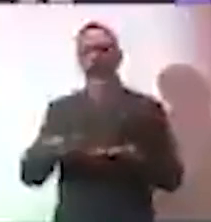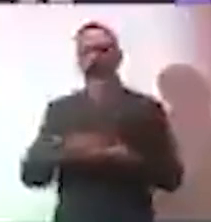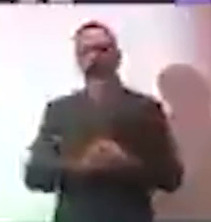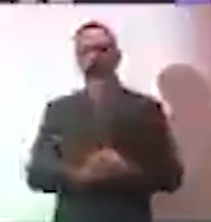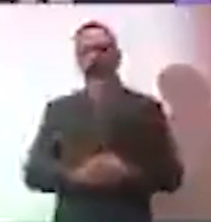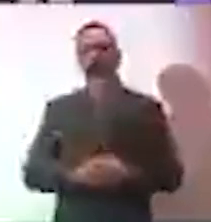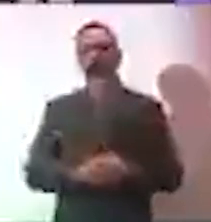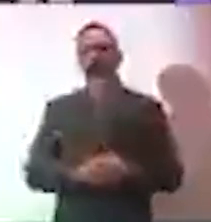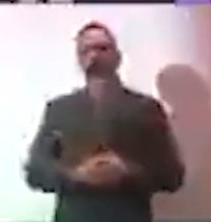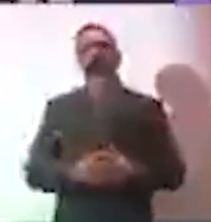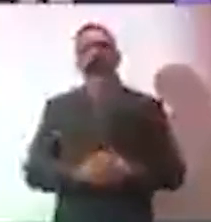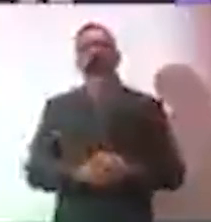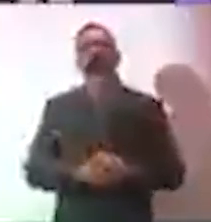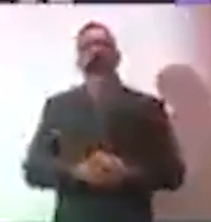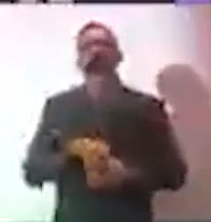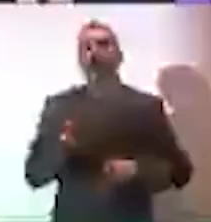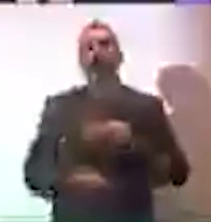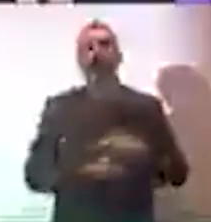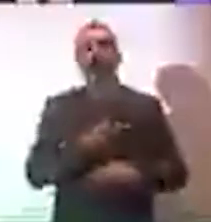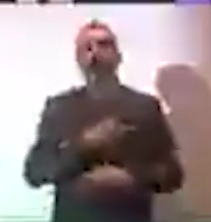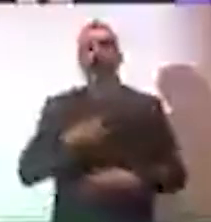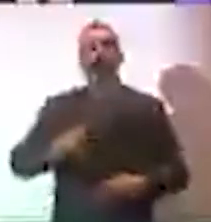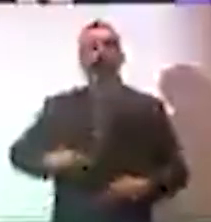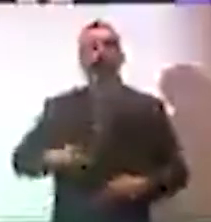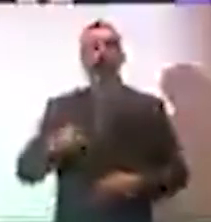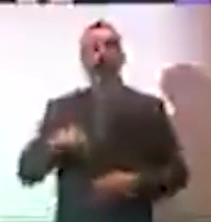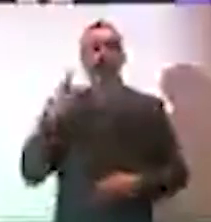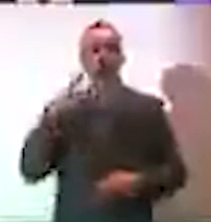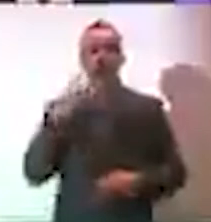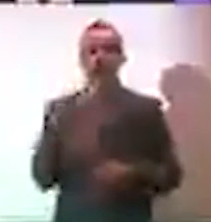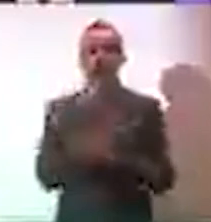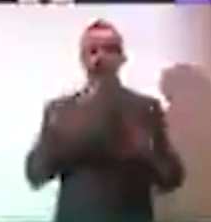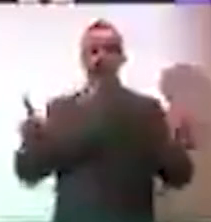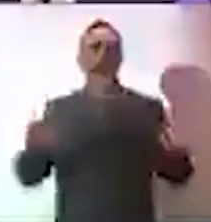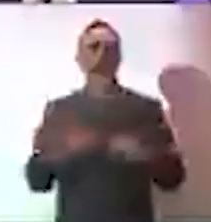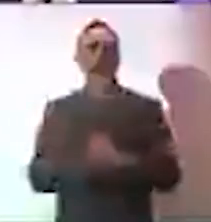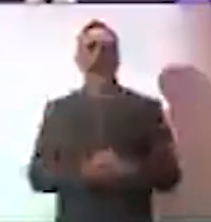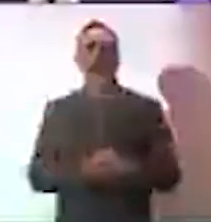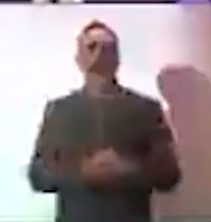Ningún municipio del Estado de Puebla es presionado por el gobierno del Estado. Ninguno.